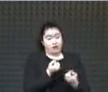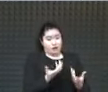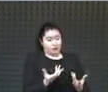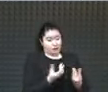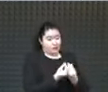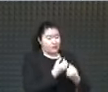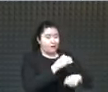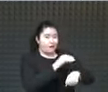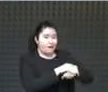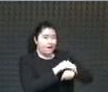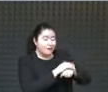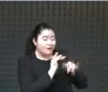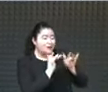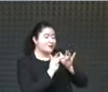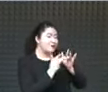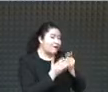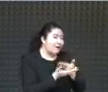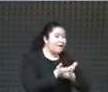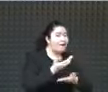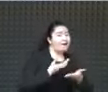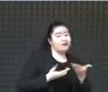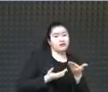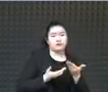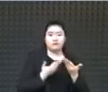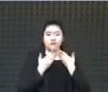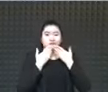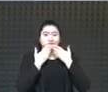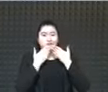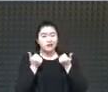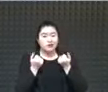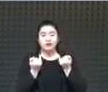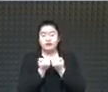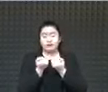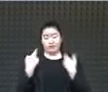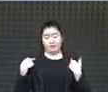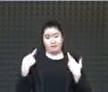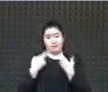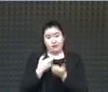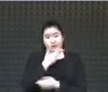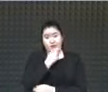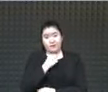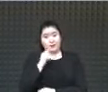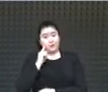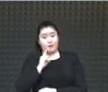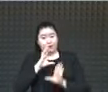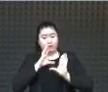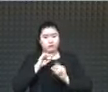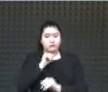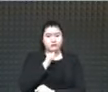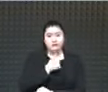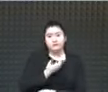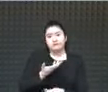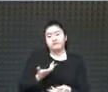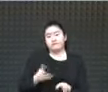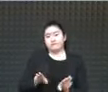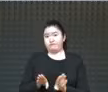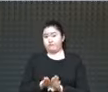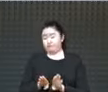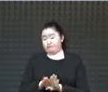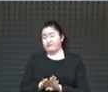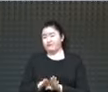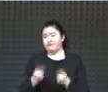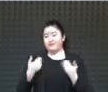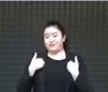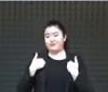social y recibir educación por parte de maestros y maestras. Entonces, también por eso entiendo la SEP